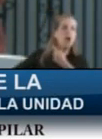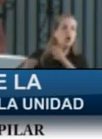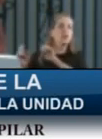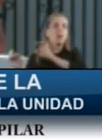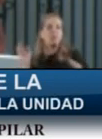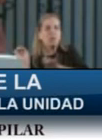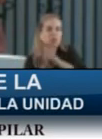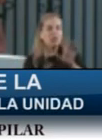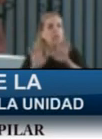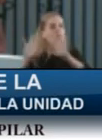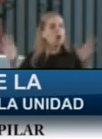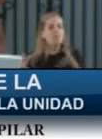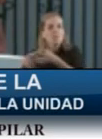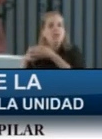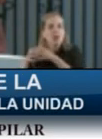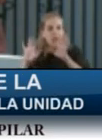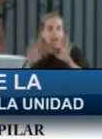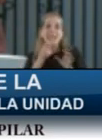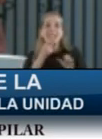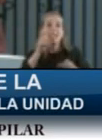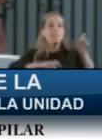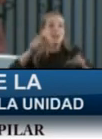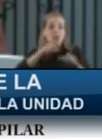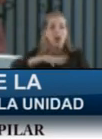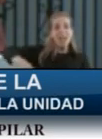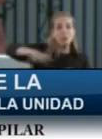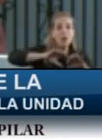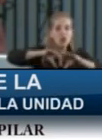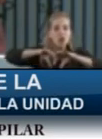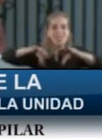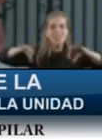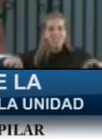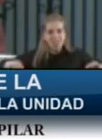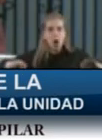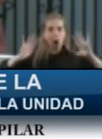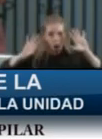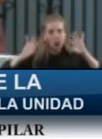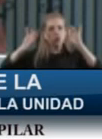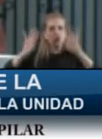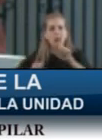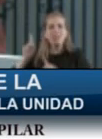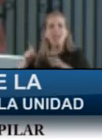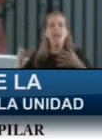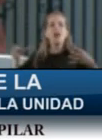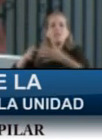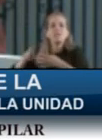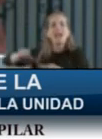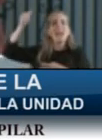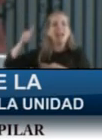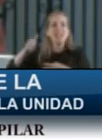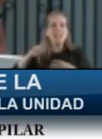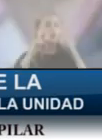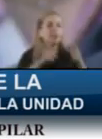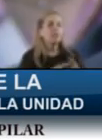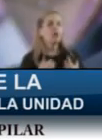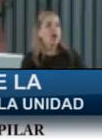intereses. Con un pueblo dividido, unos pocos sinvergüenzas ganan y millones se sumergen en la marginación y